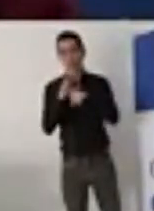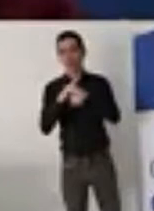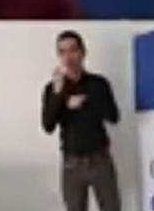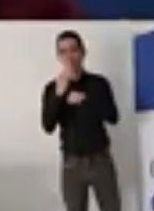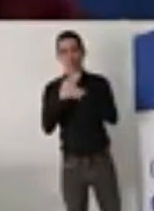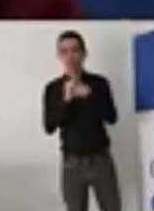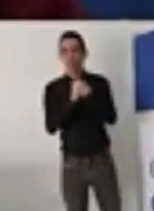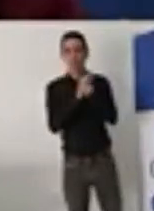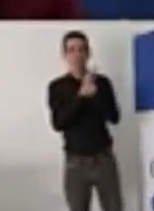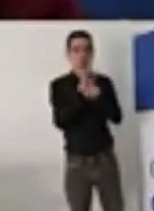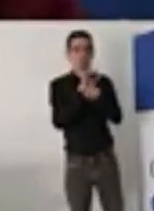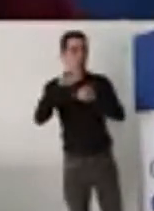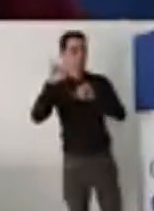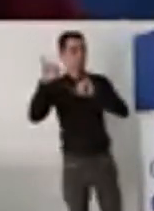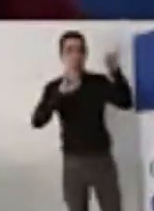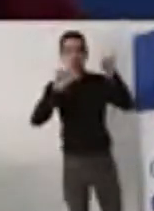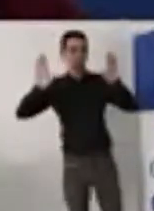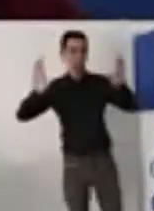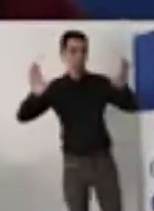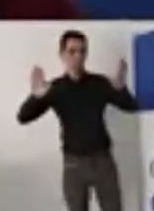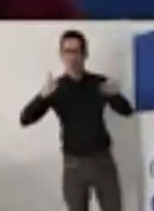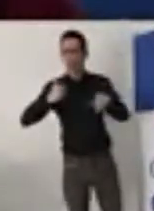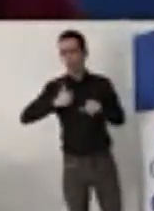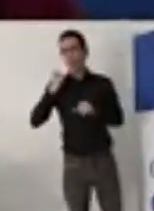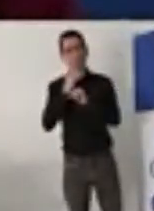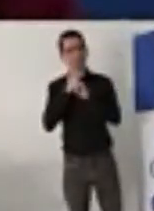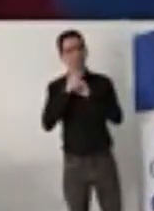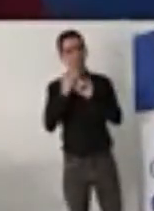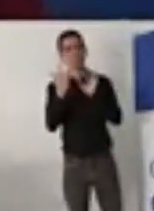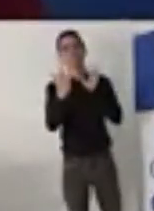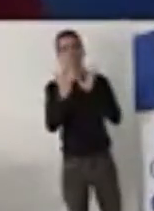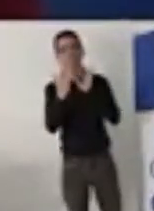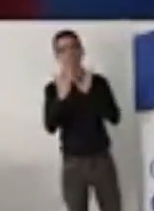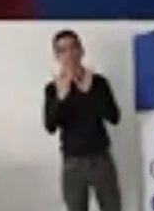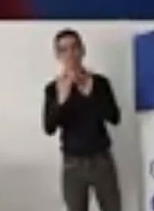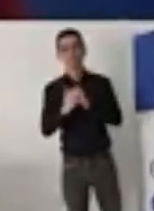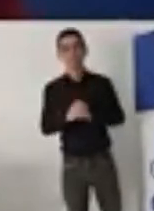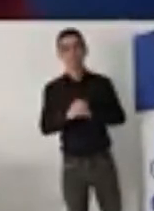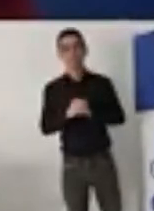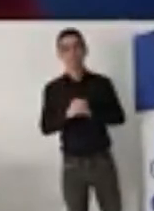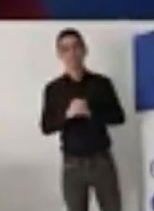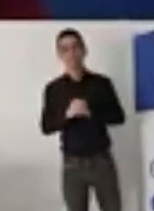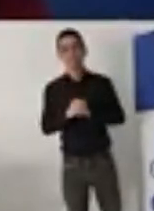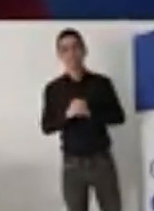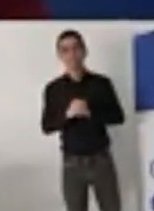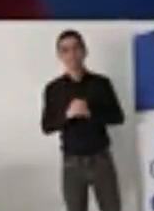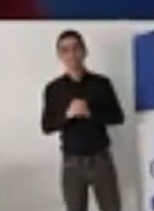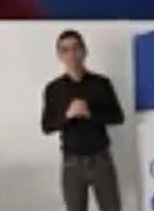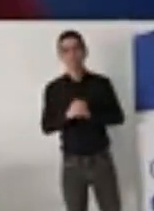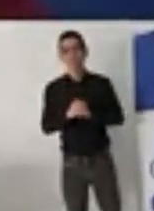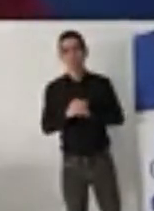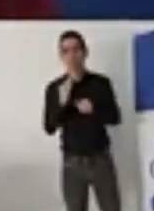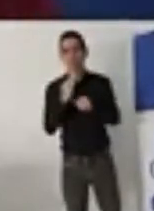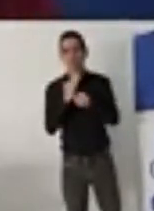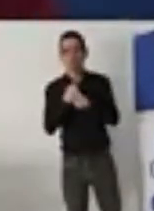superando. Y es mucho más sencillo poder ahora tenernos justamente cercanos, aunque estemos a la